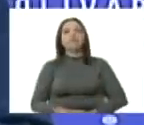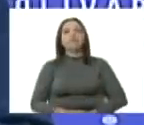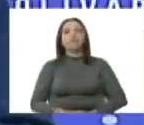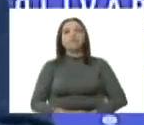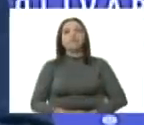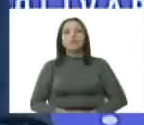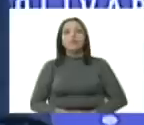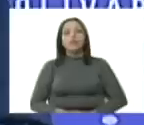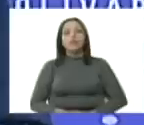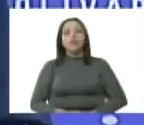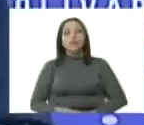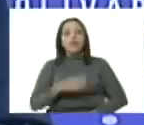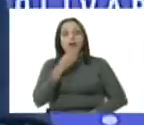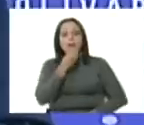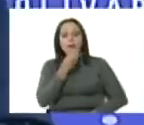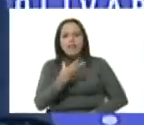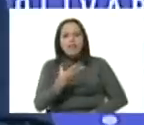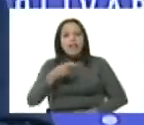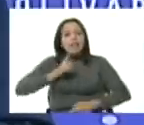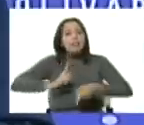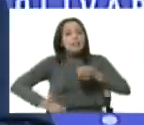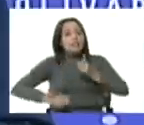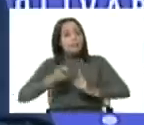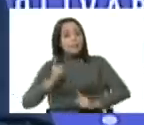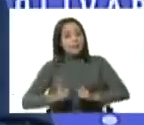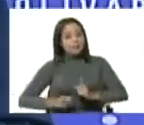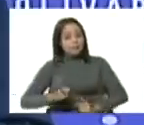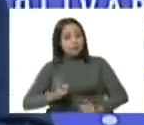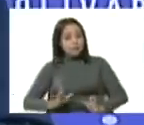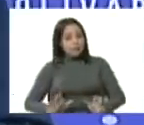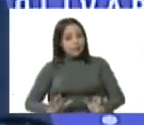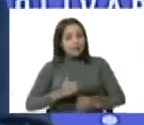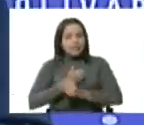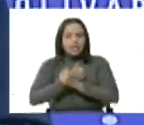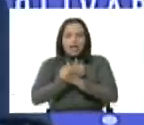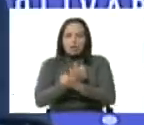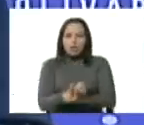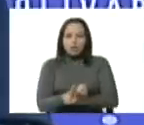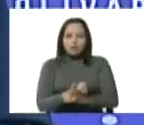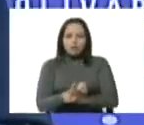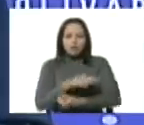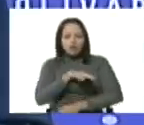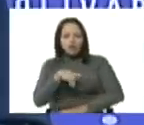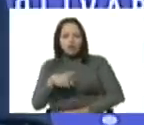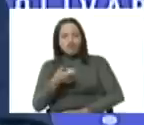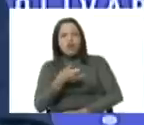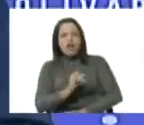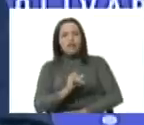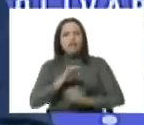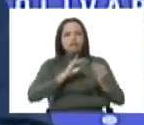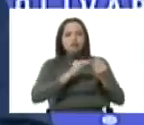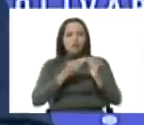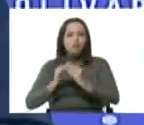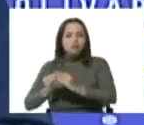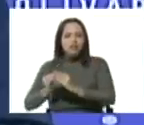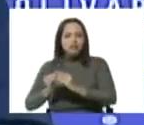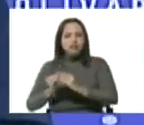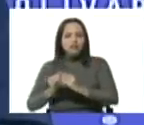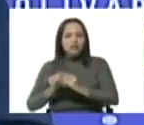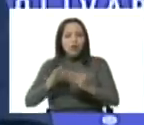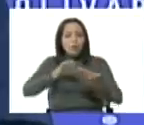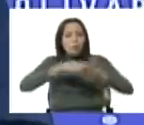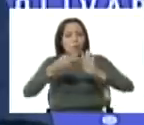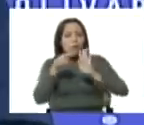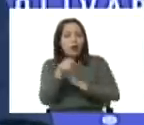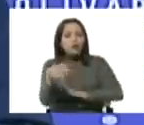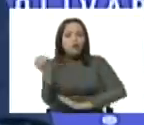realmente la belleza depende del amor que nosotros tengamos por nuestra comunidad, por nuestro barrio, por nuestra